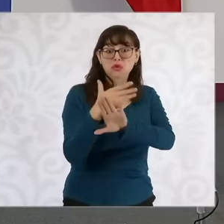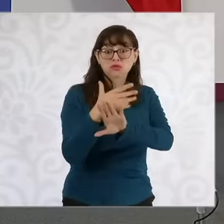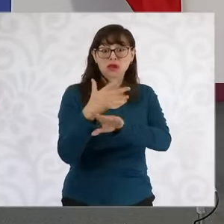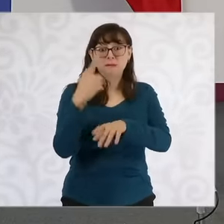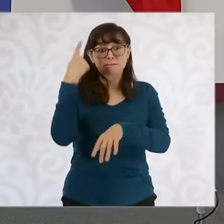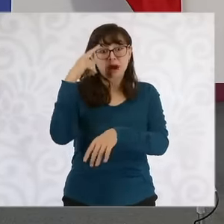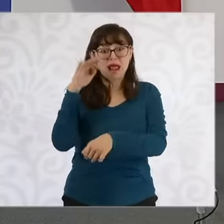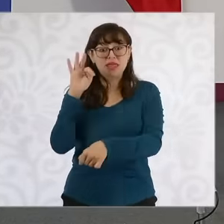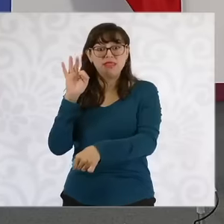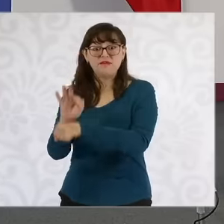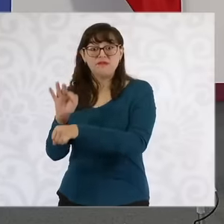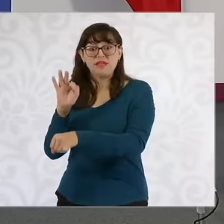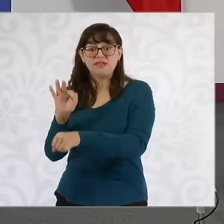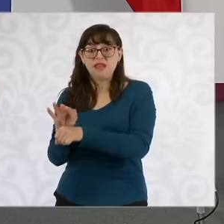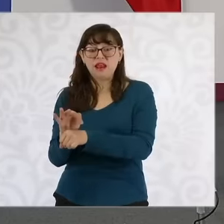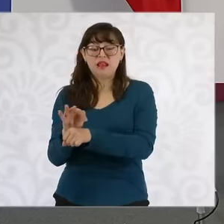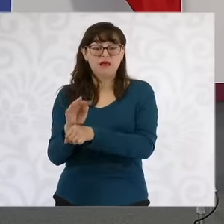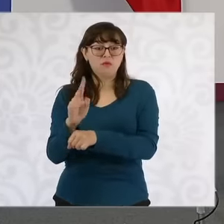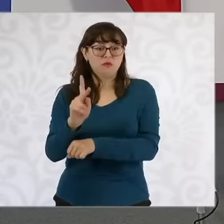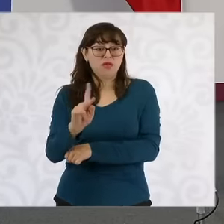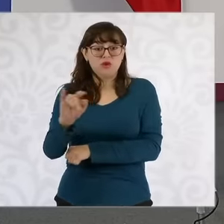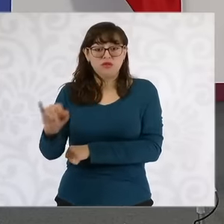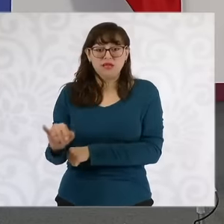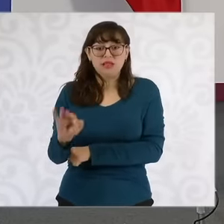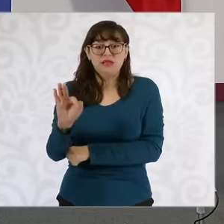¿Cómo le llamamos?